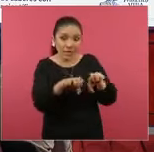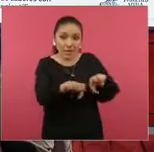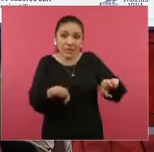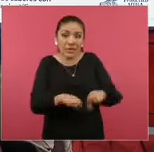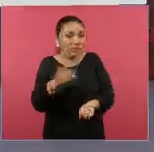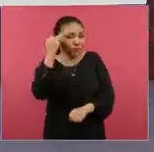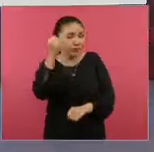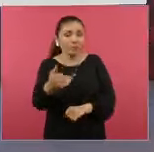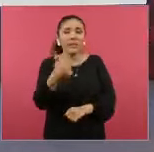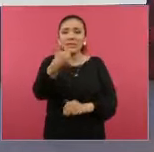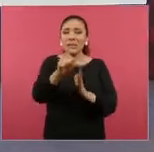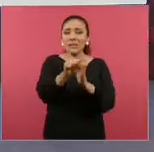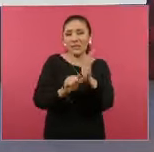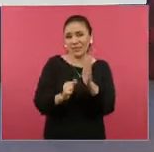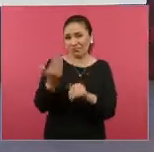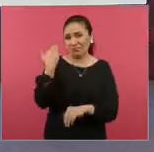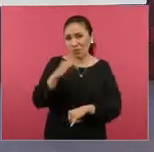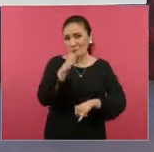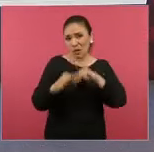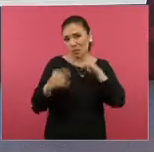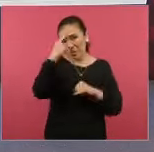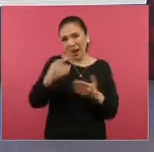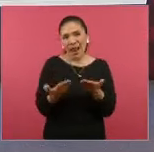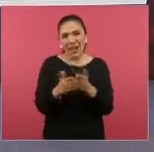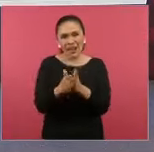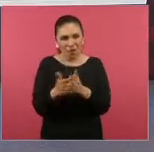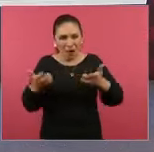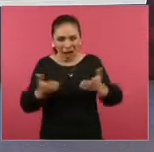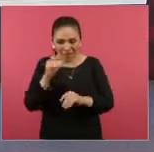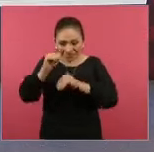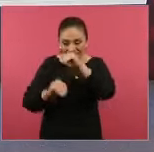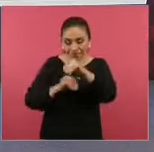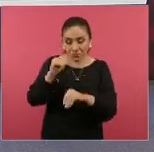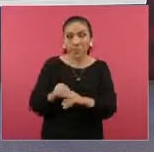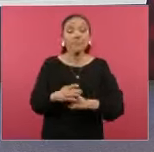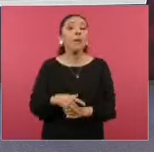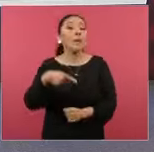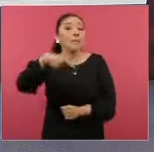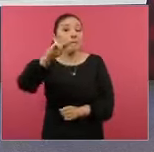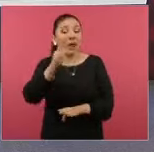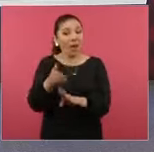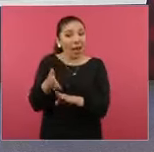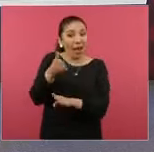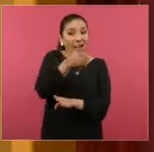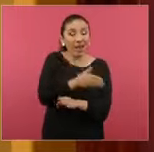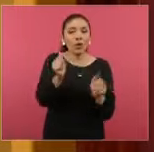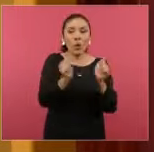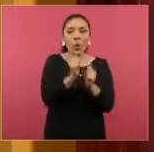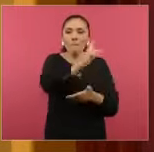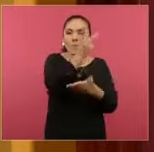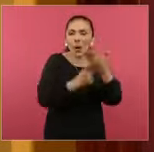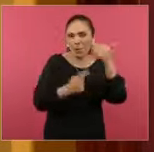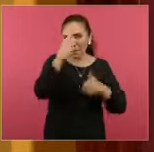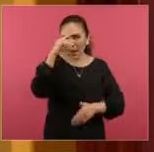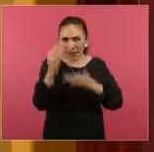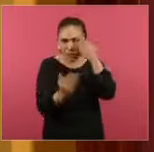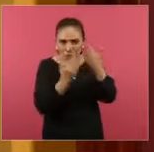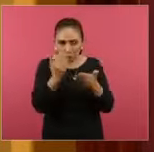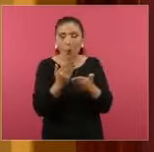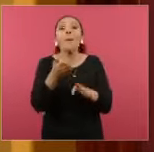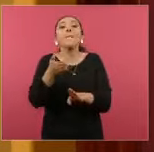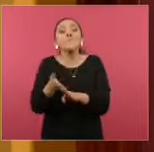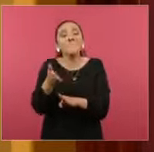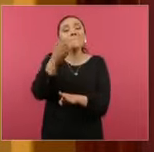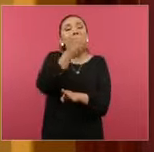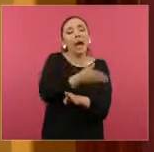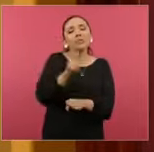6 meses en la última etapa, la de los libros de texto, pero un poco antes en los programas de estudio y un poco